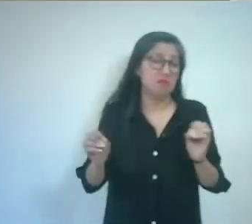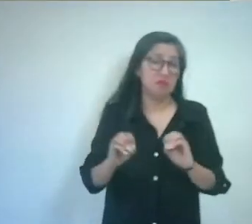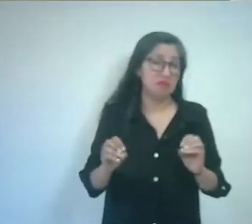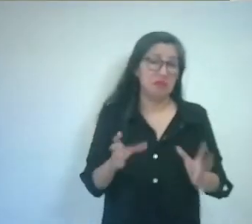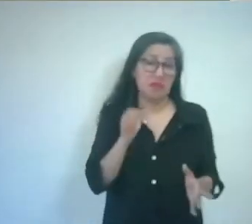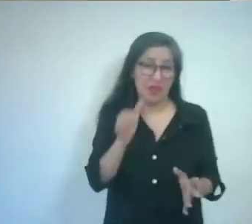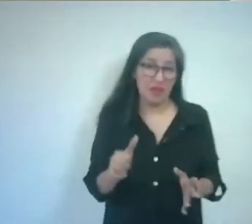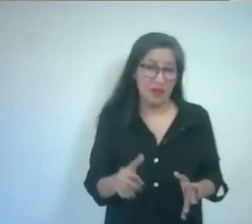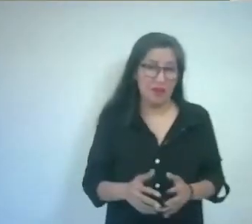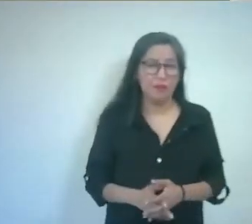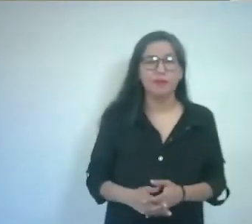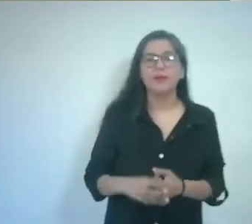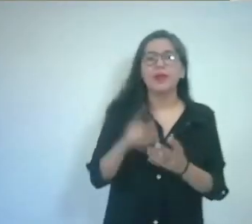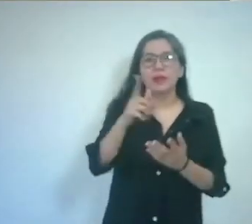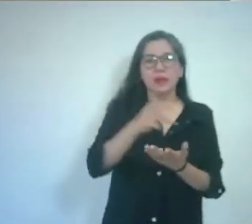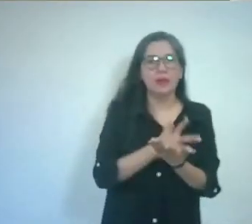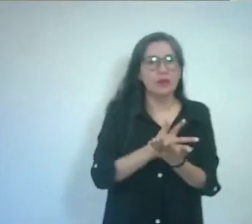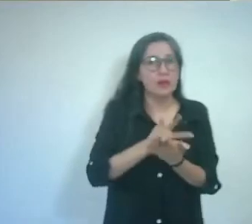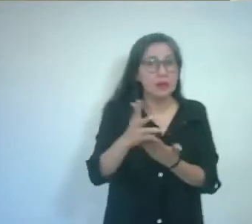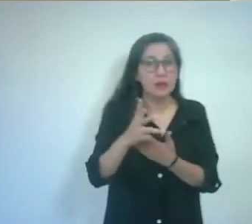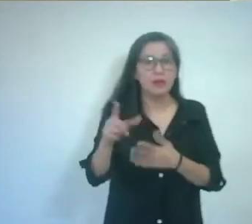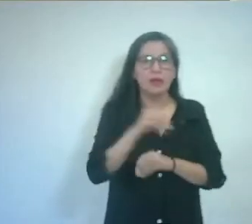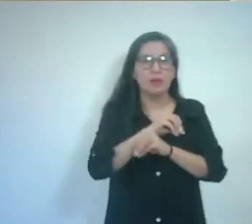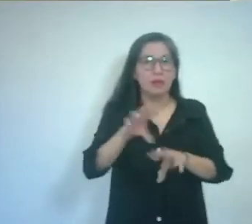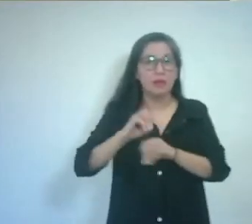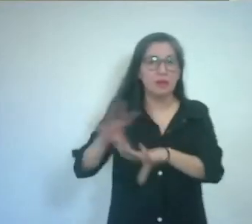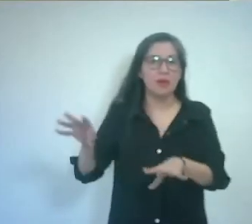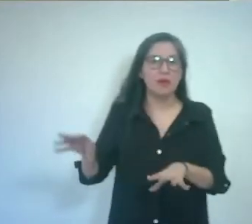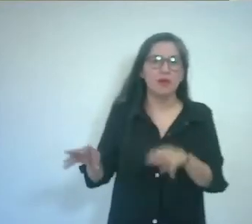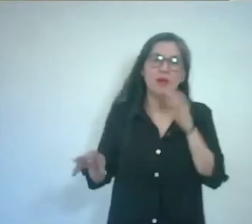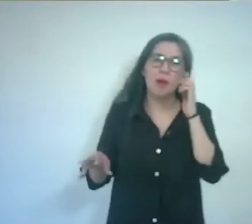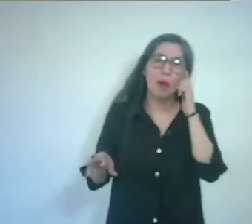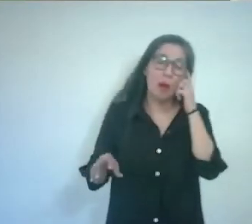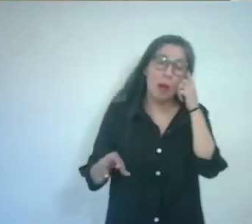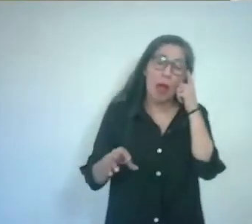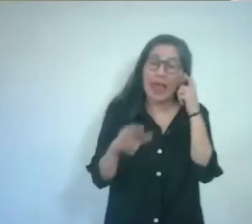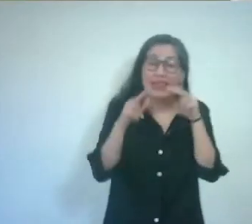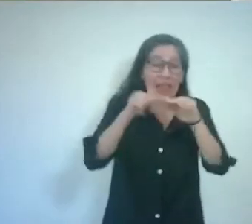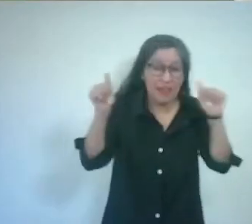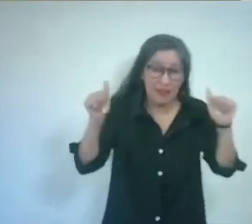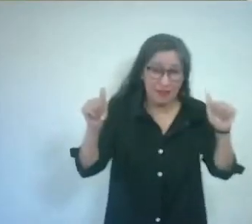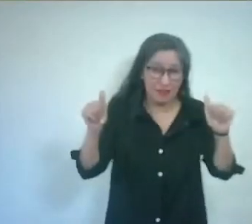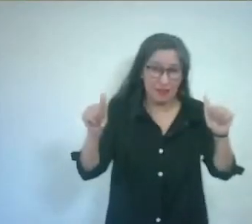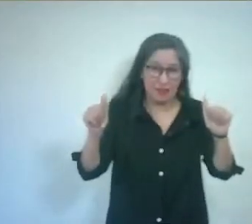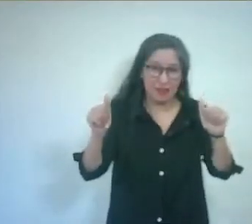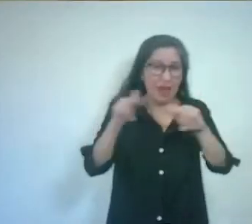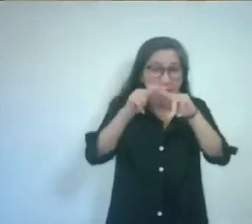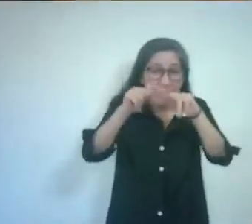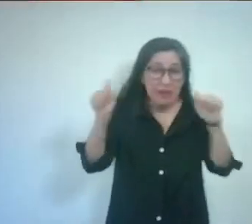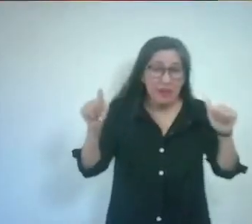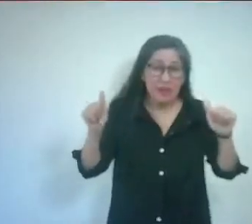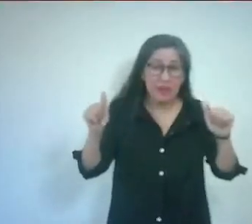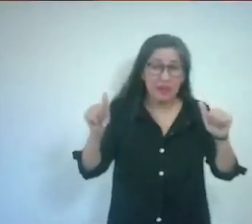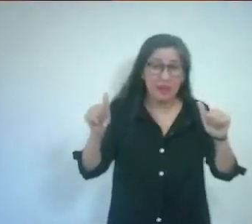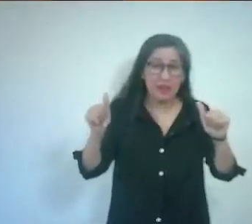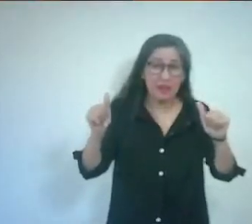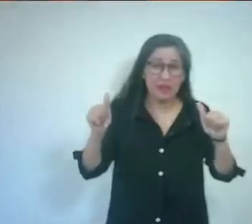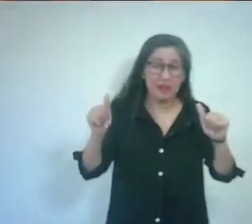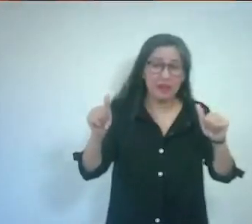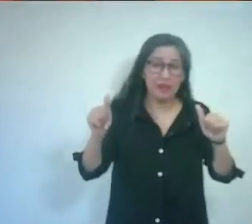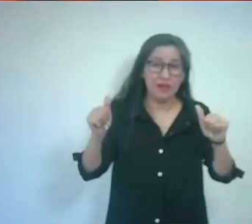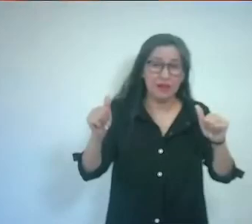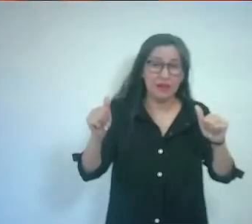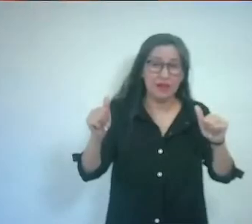la exageración de publicidad tampoco a ninguno nos pareció como que